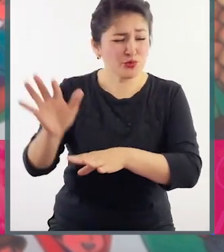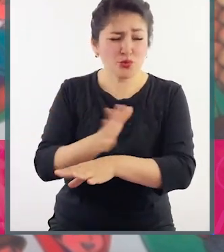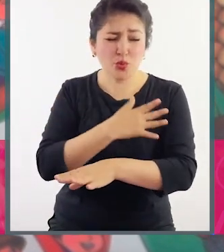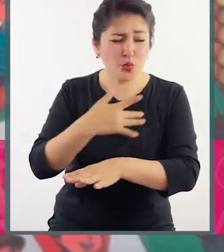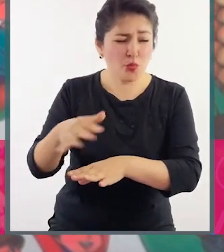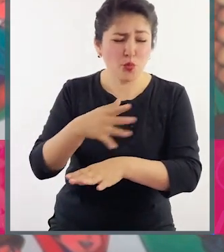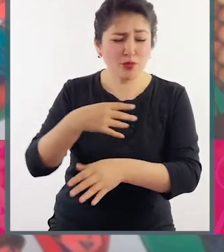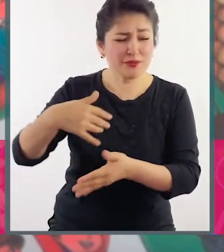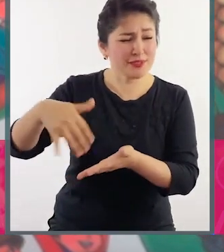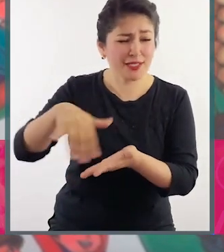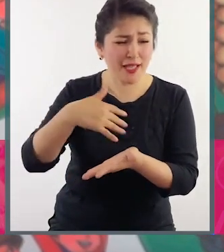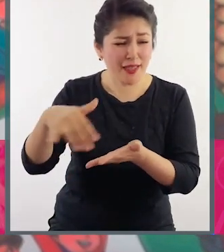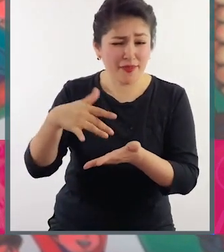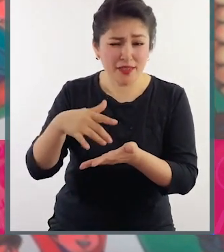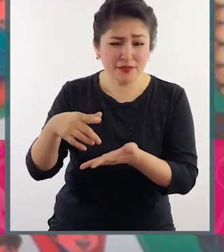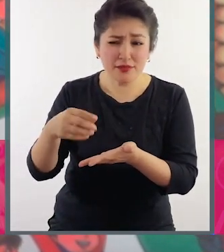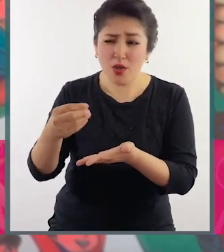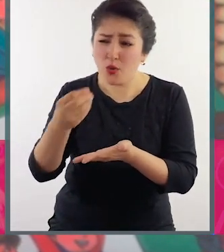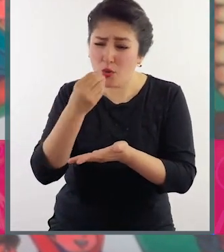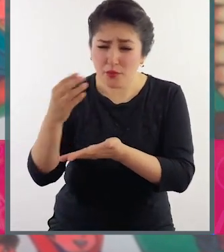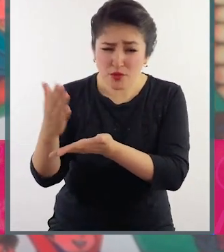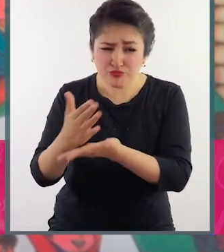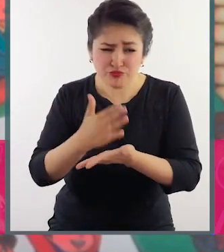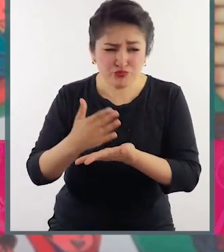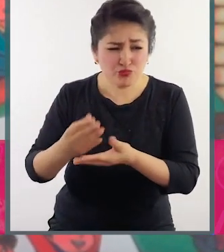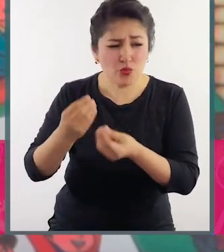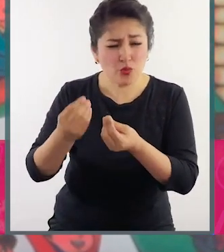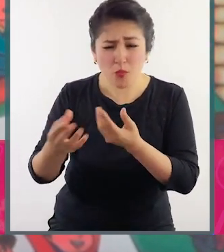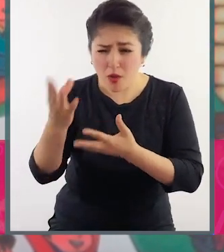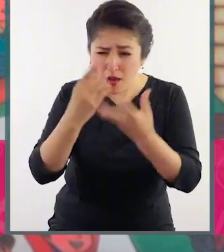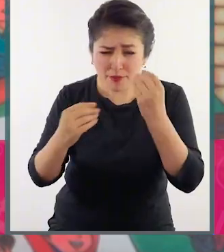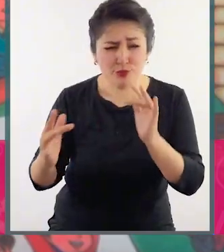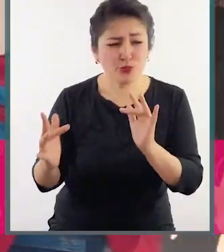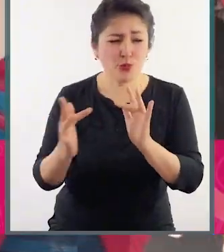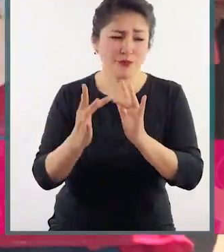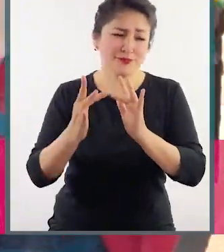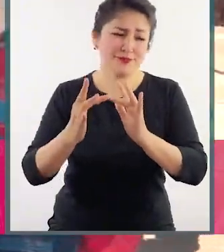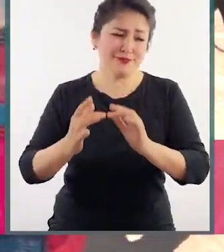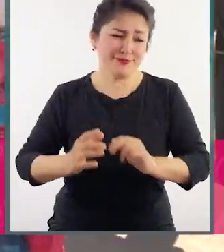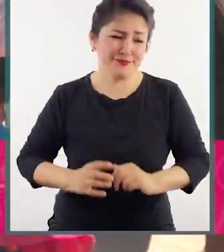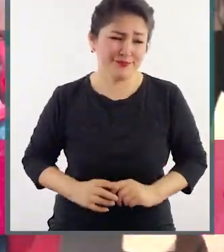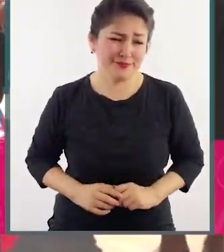nuestra música, nuestra danza y la forma de producir nuestros alimentos.